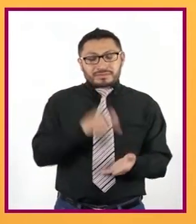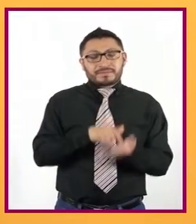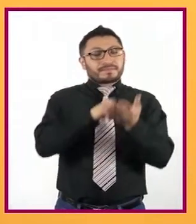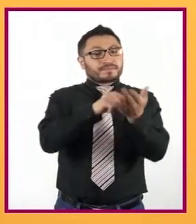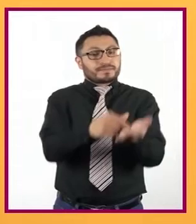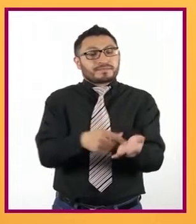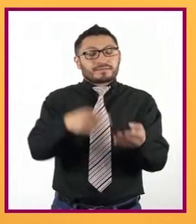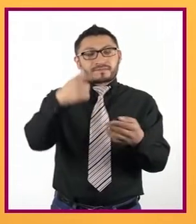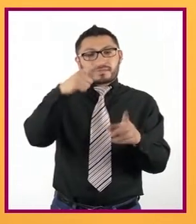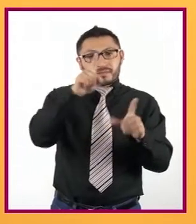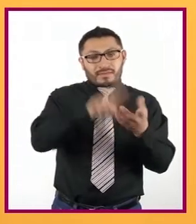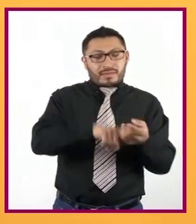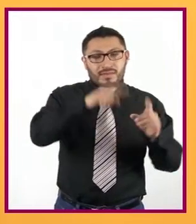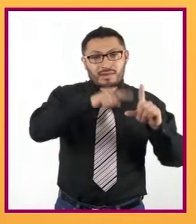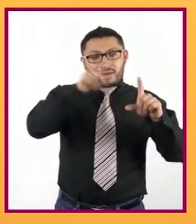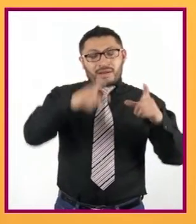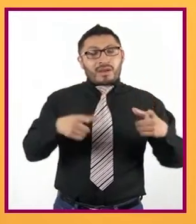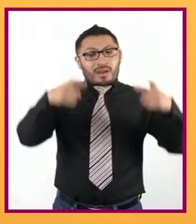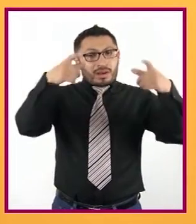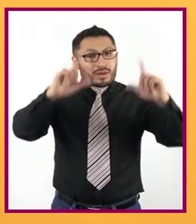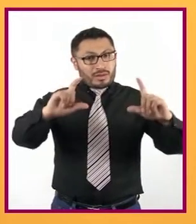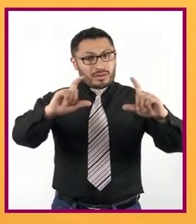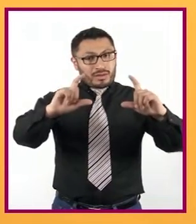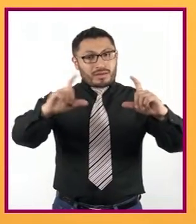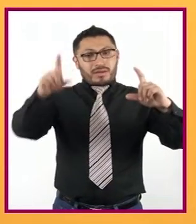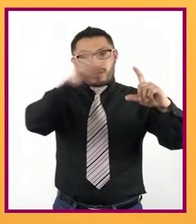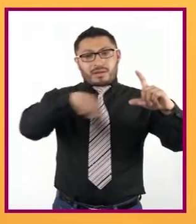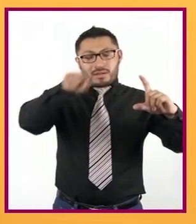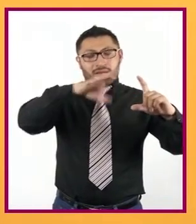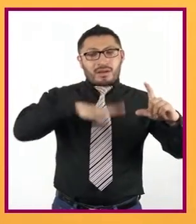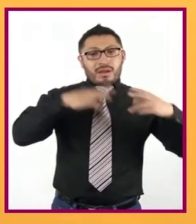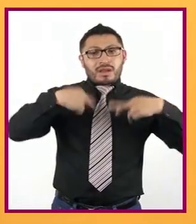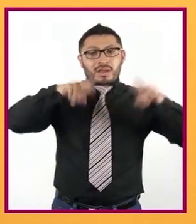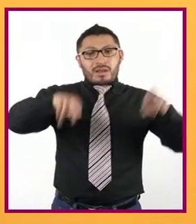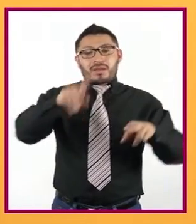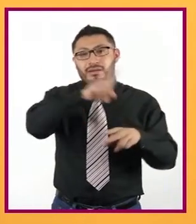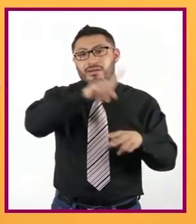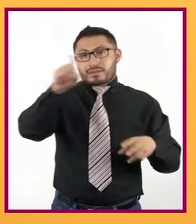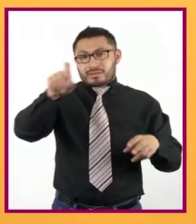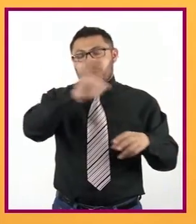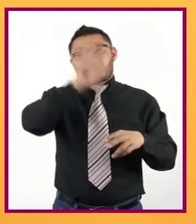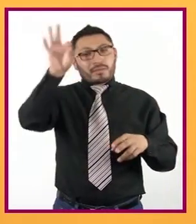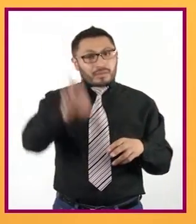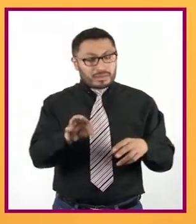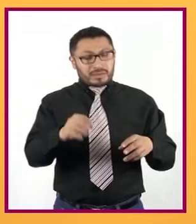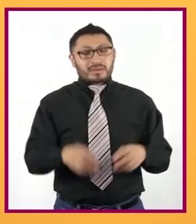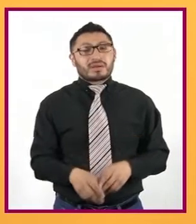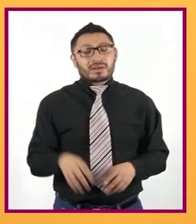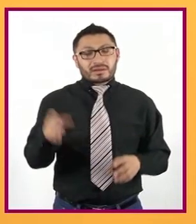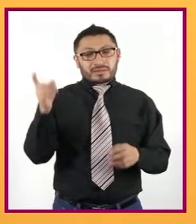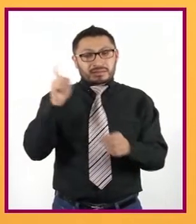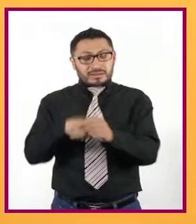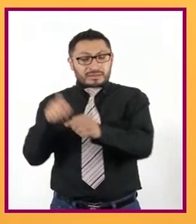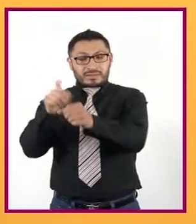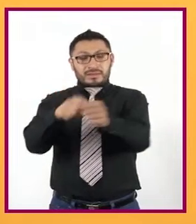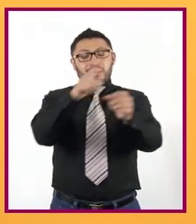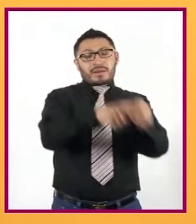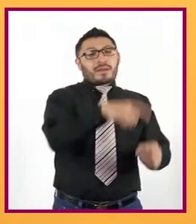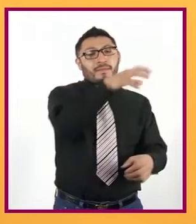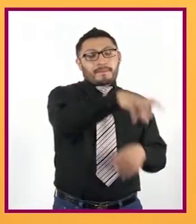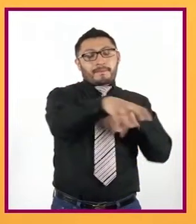presentada en gráficas circulares representa porcentajes asociados a cada sector o